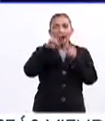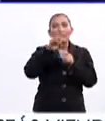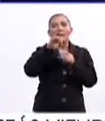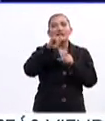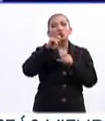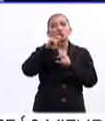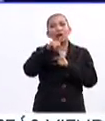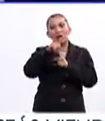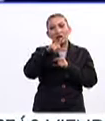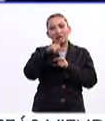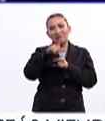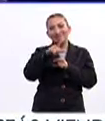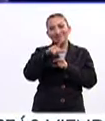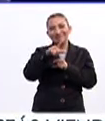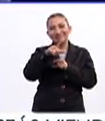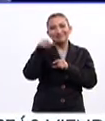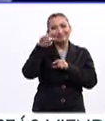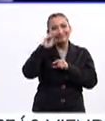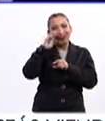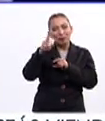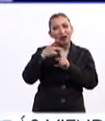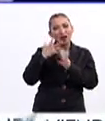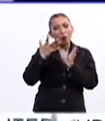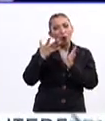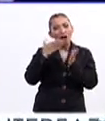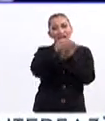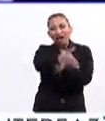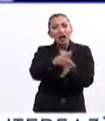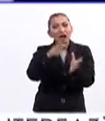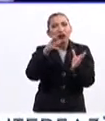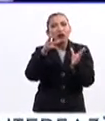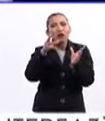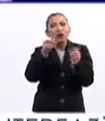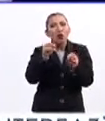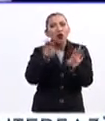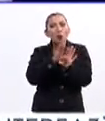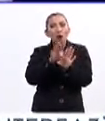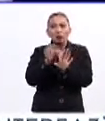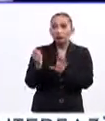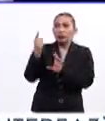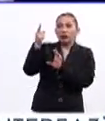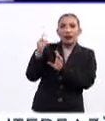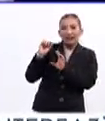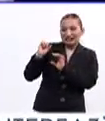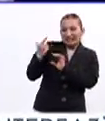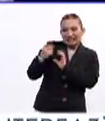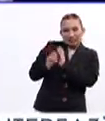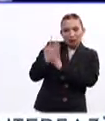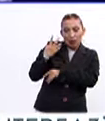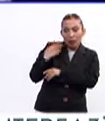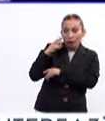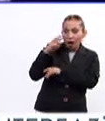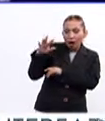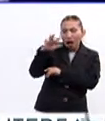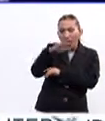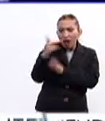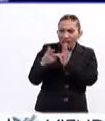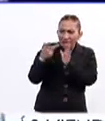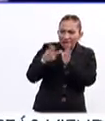es algo que ha estado, digamos, no irrumpiendo, pero sí su aparición es reciente en todo